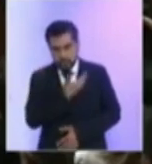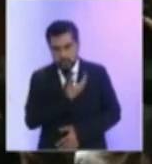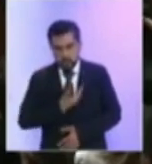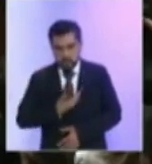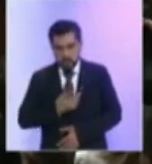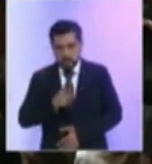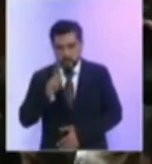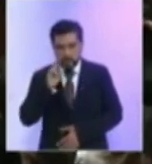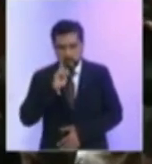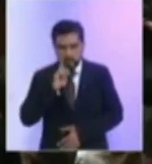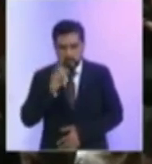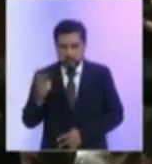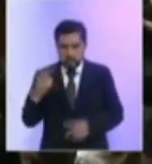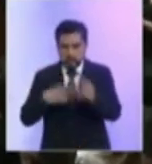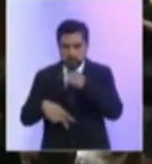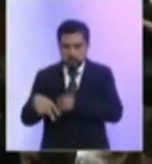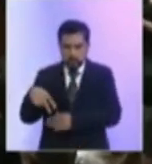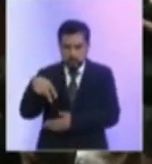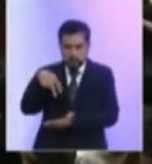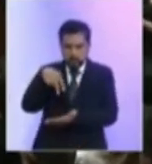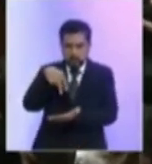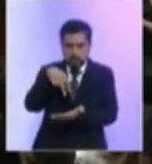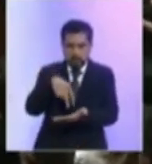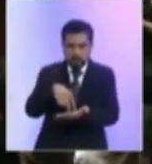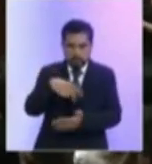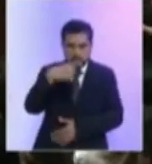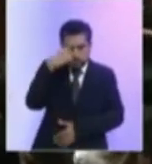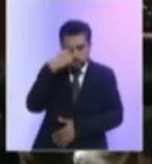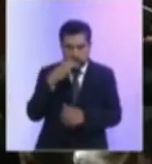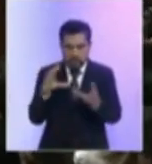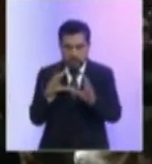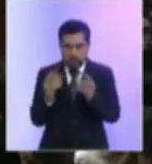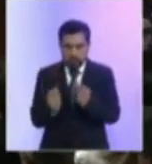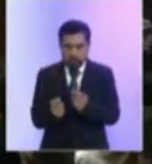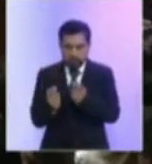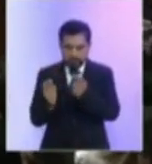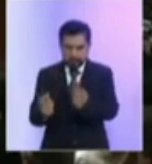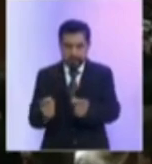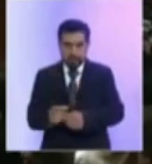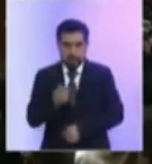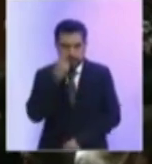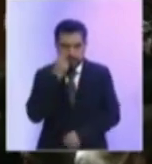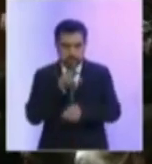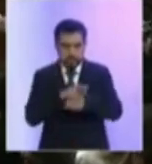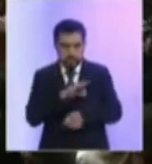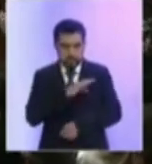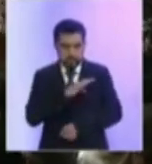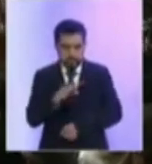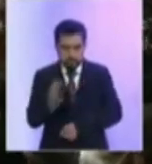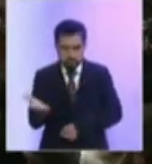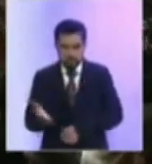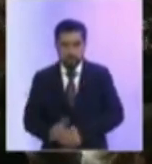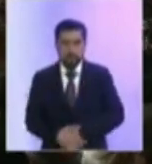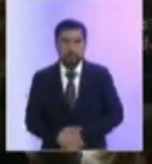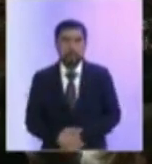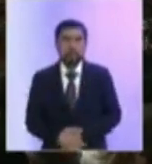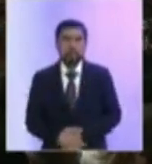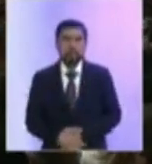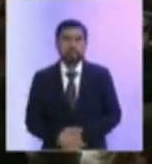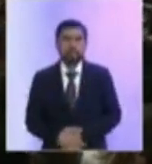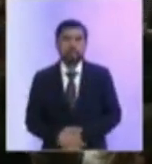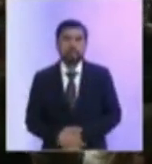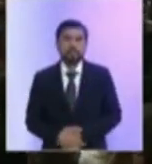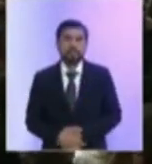electa subir a este pleno para entregar su constancia. Secretario, por favor, proceda. Con su autorización, presidenta. Por